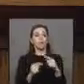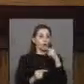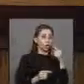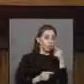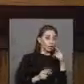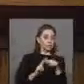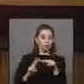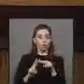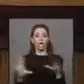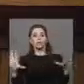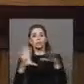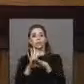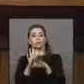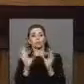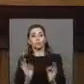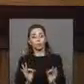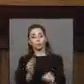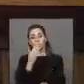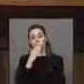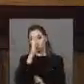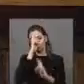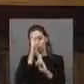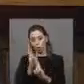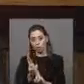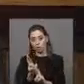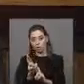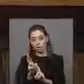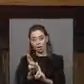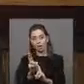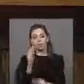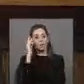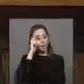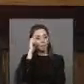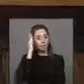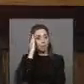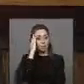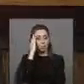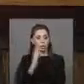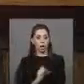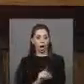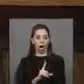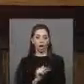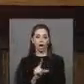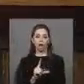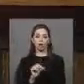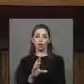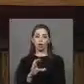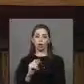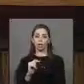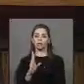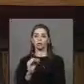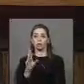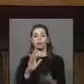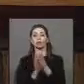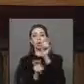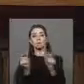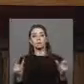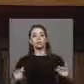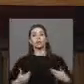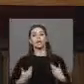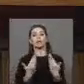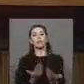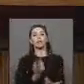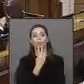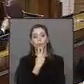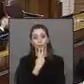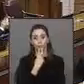y hacemos, es el mejor homenaje que podemos hacer en memoria de Carlos Lorca Tobar y de todos quienes nos dieron su vida. He dicho,